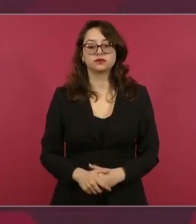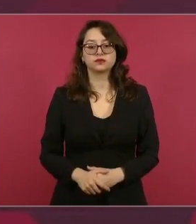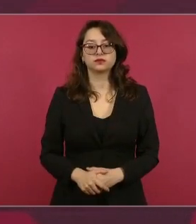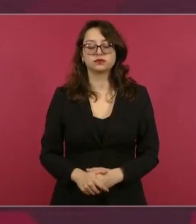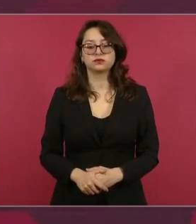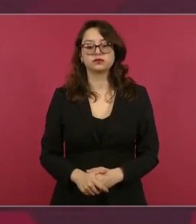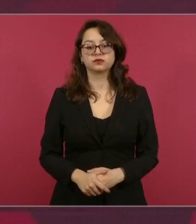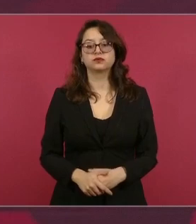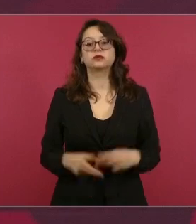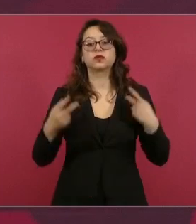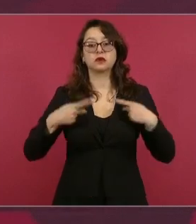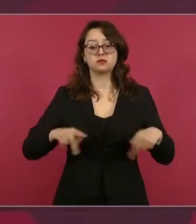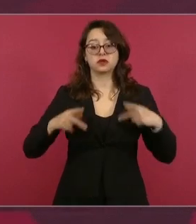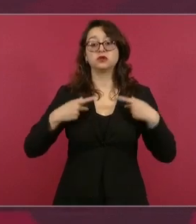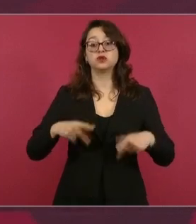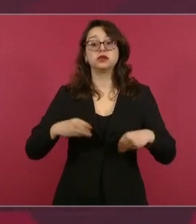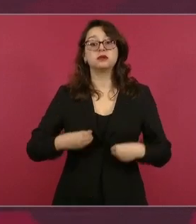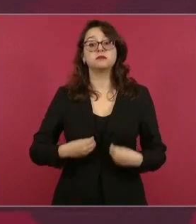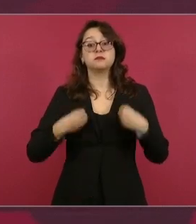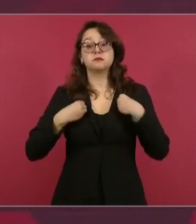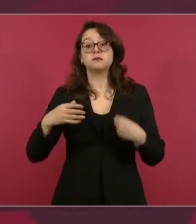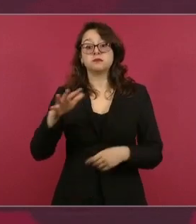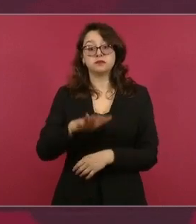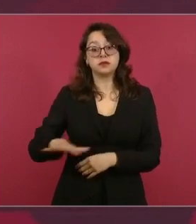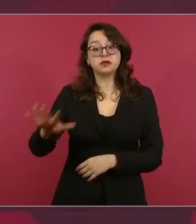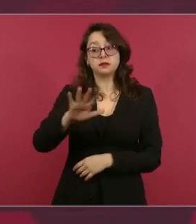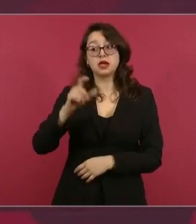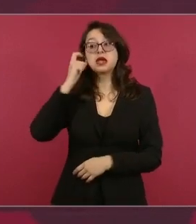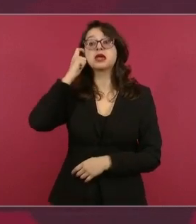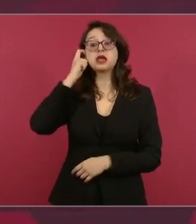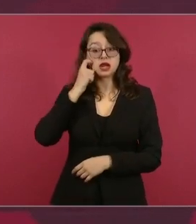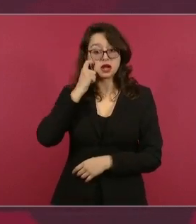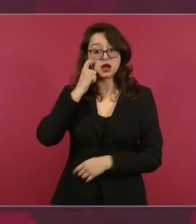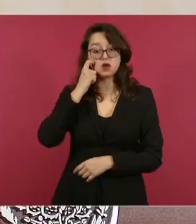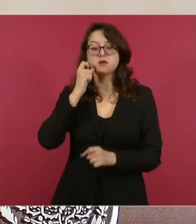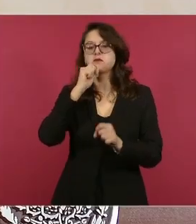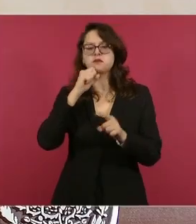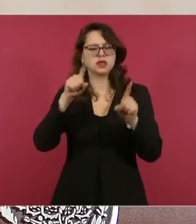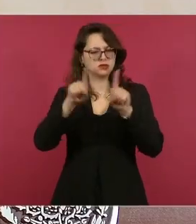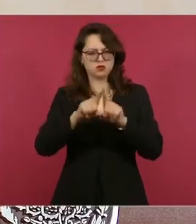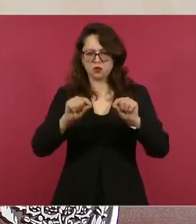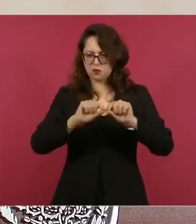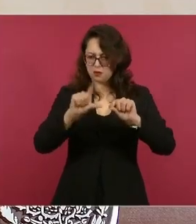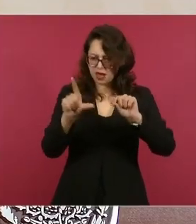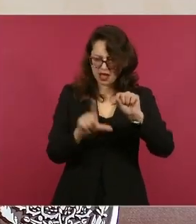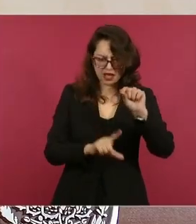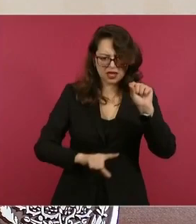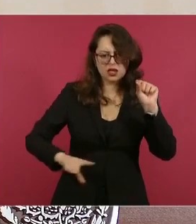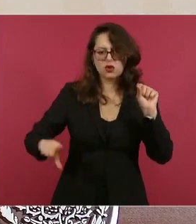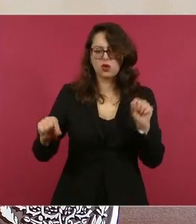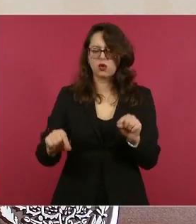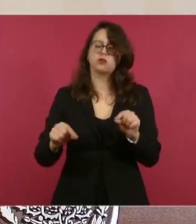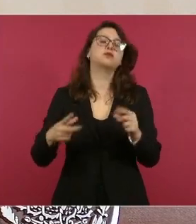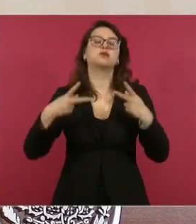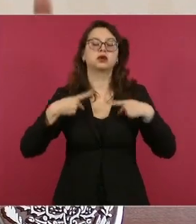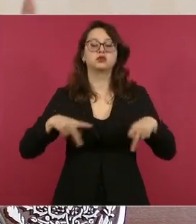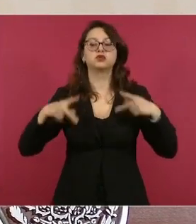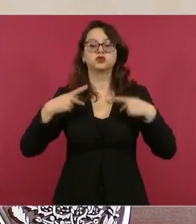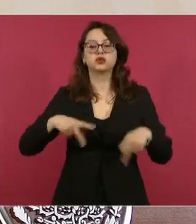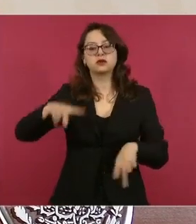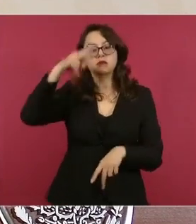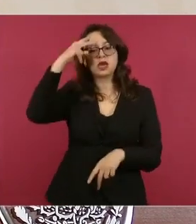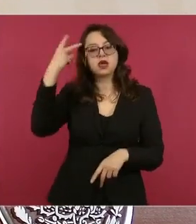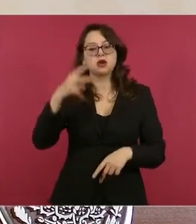como en todo México, muy solidaria y tenemos muy